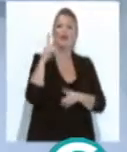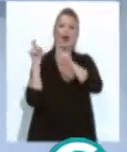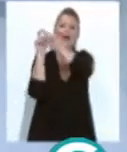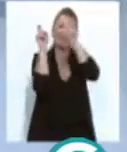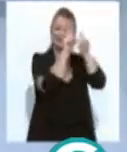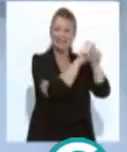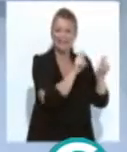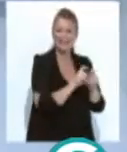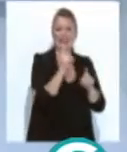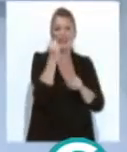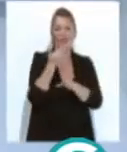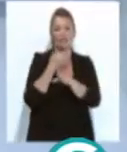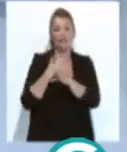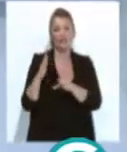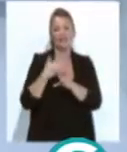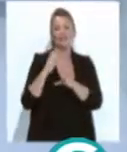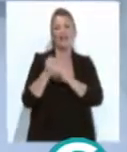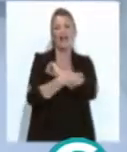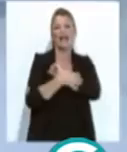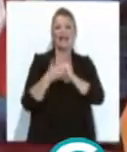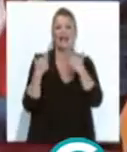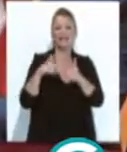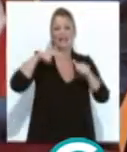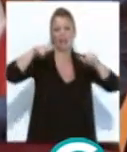y el dinero sobrante a Cáritas Local.